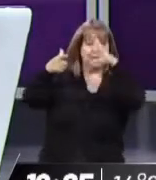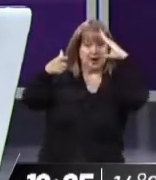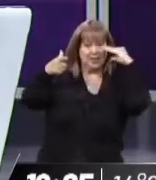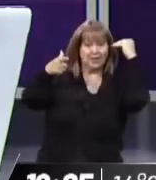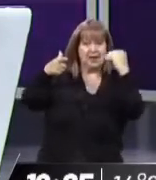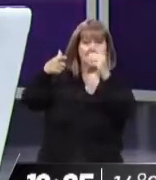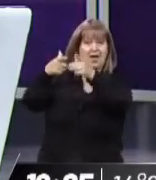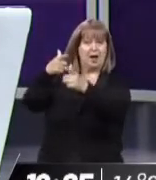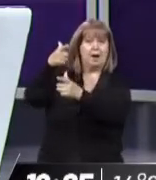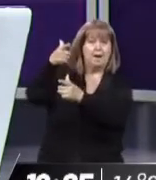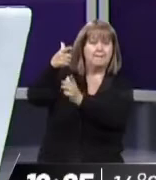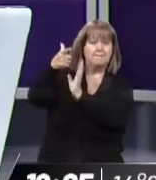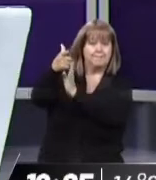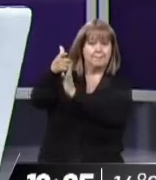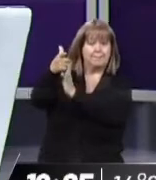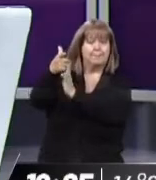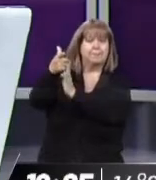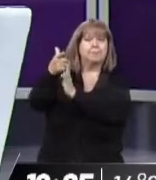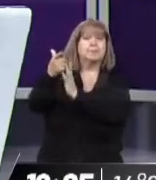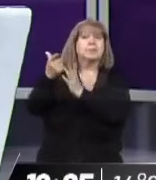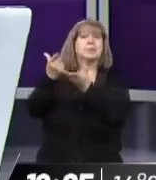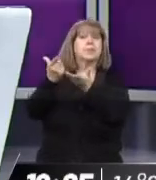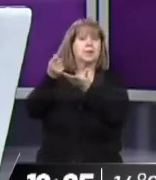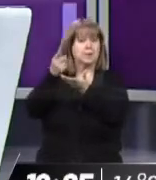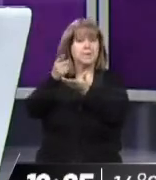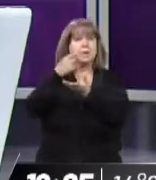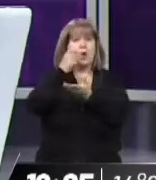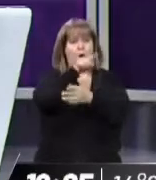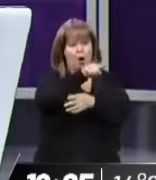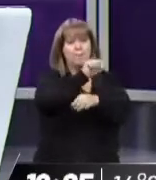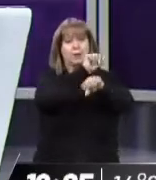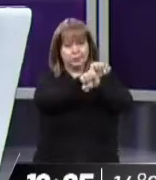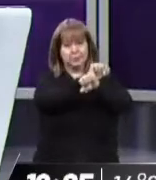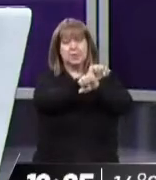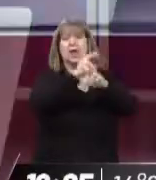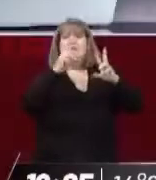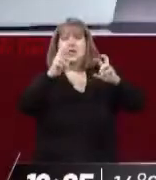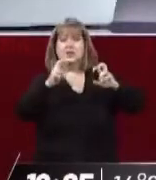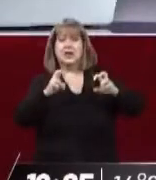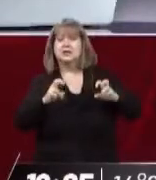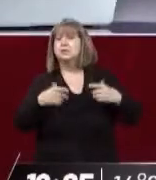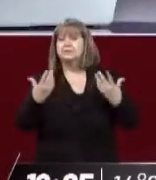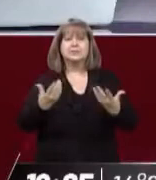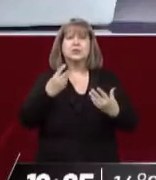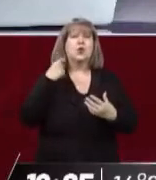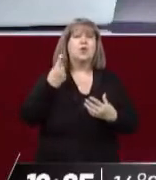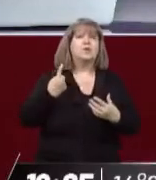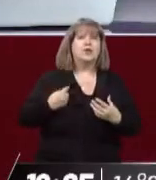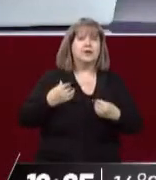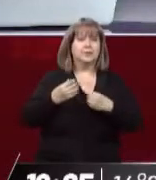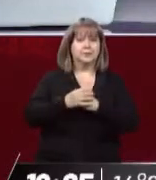no gatillar contra la vicepresidenta Cristina Fernández de Kirchner. Bueno, sigue la investigación, Sofi, hay novedades, se va avanzando de a